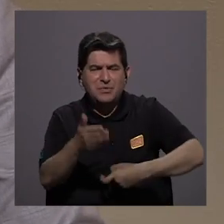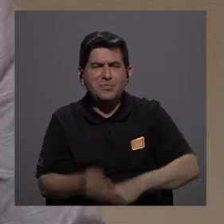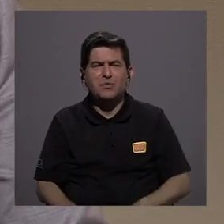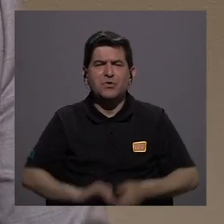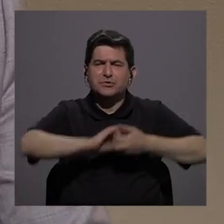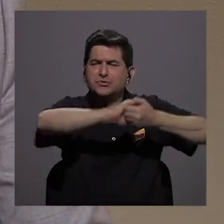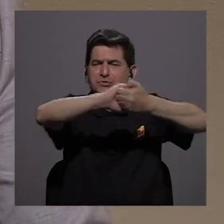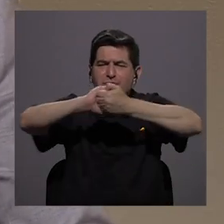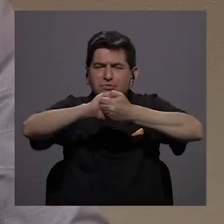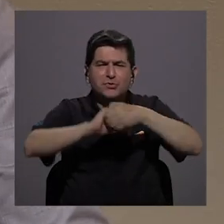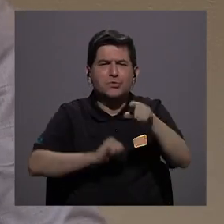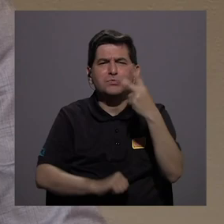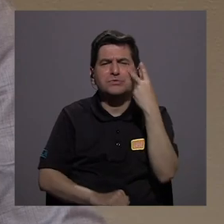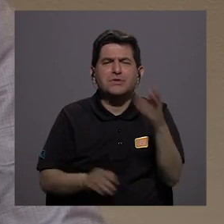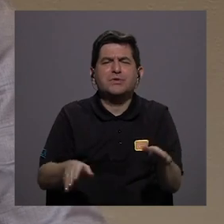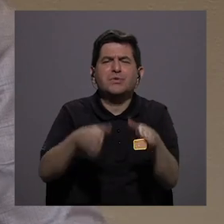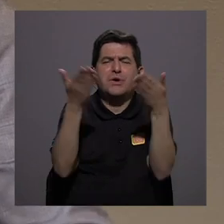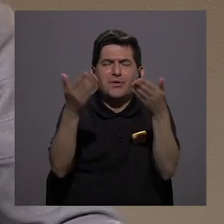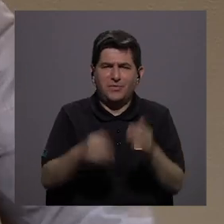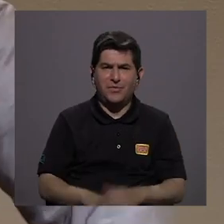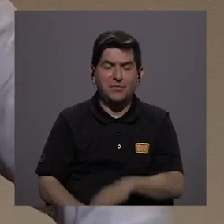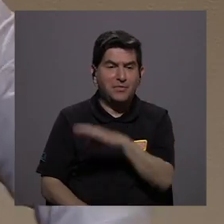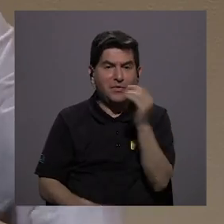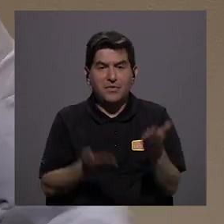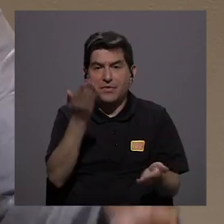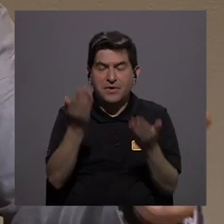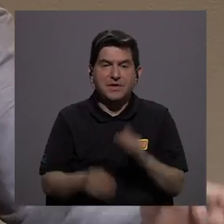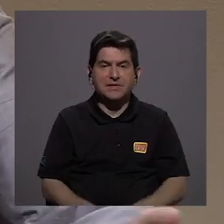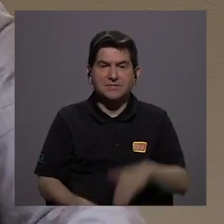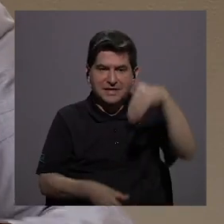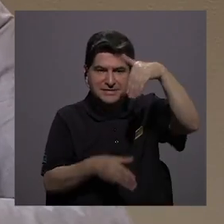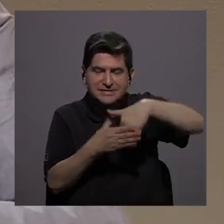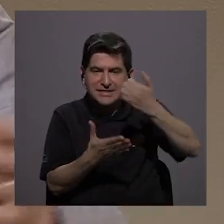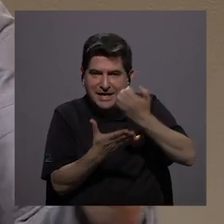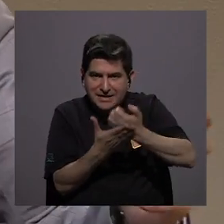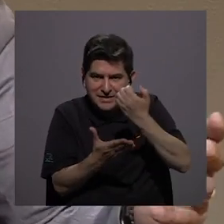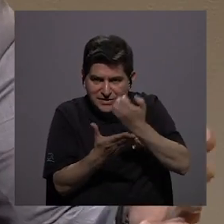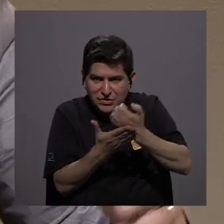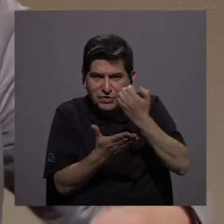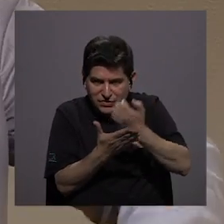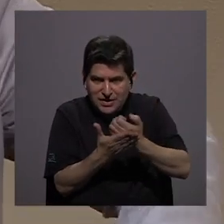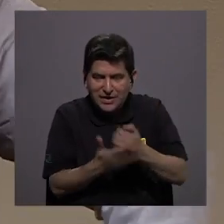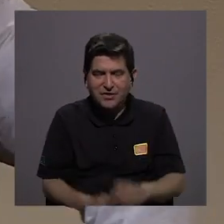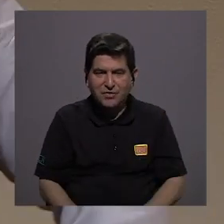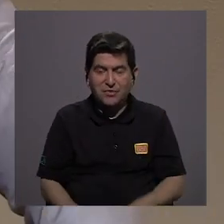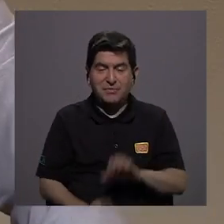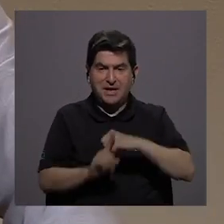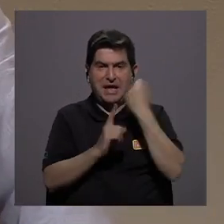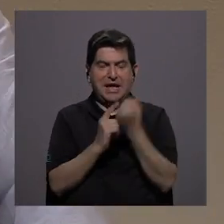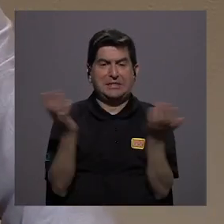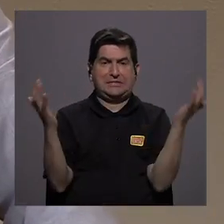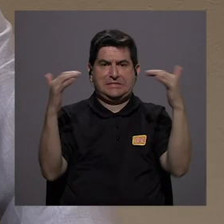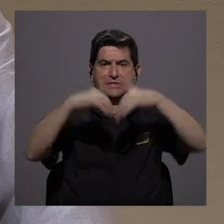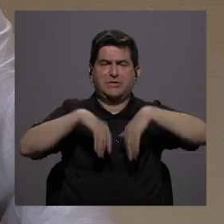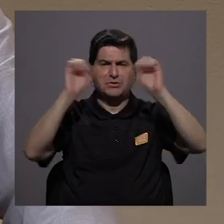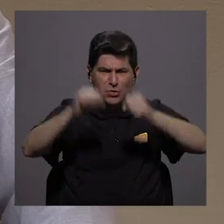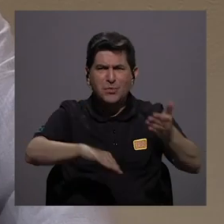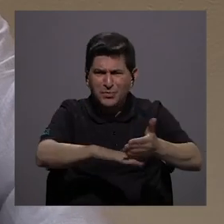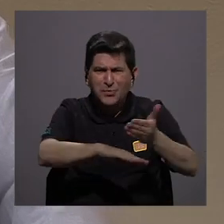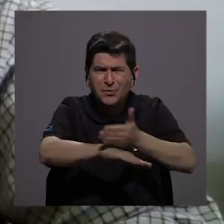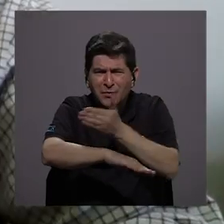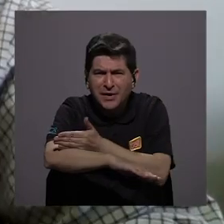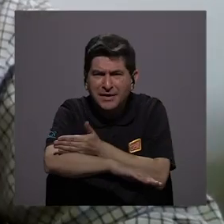lo ve y qué determinaciones cree que en el marco de esta economía en pleno colapso podría salir